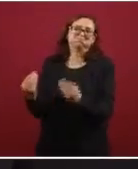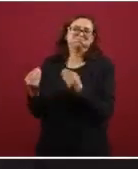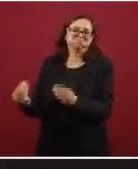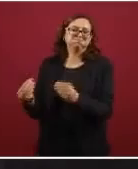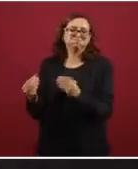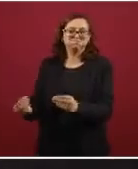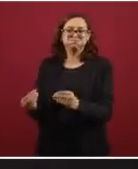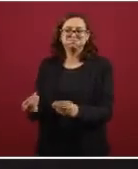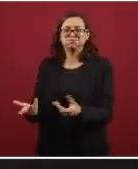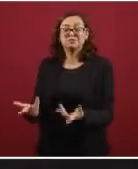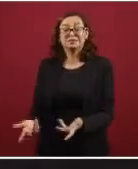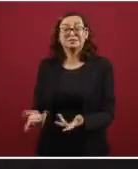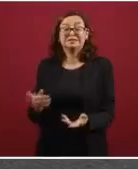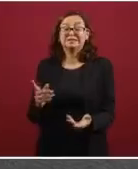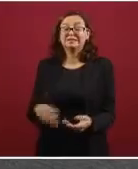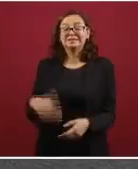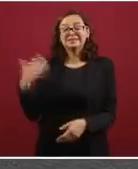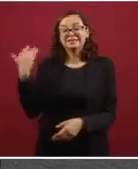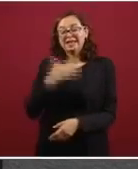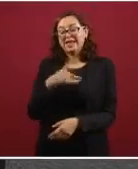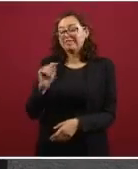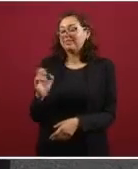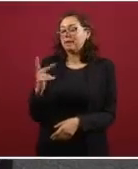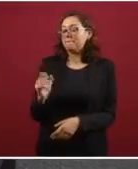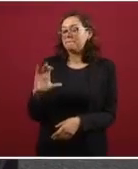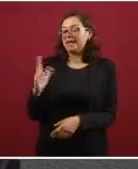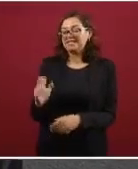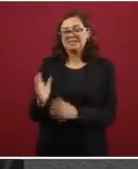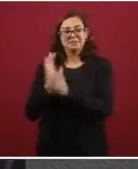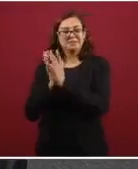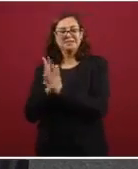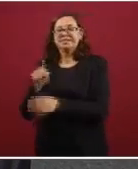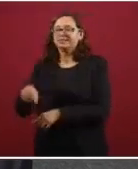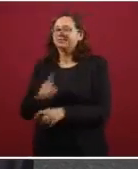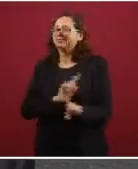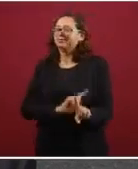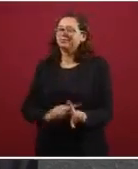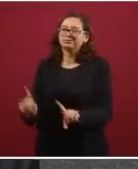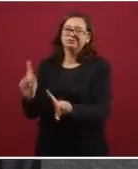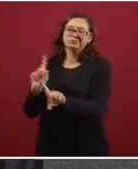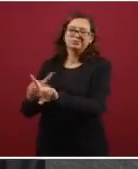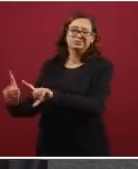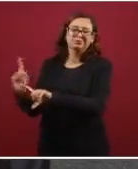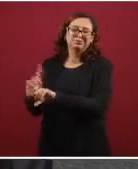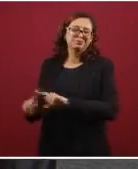bebidas, en el tepache, en tantas bebidas